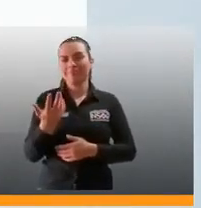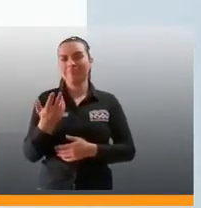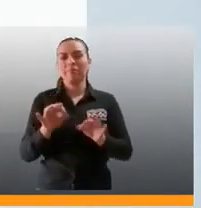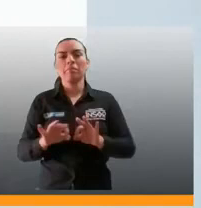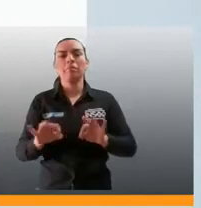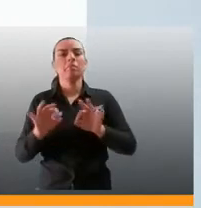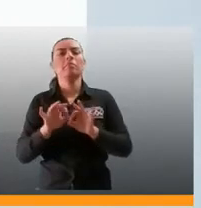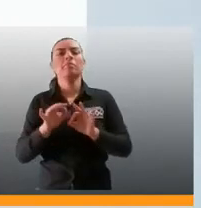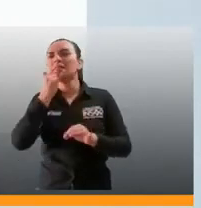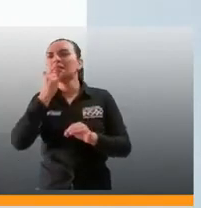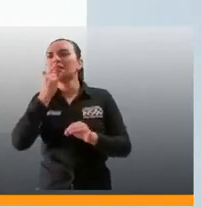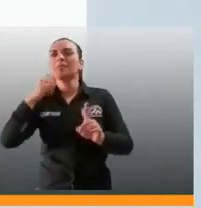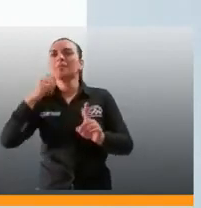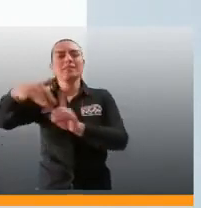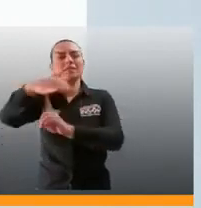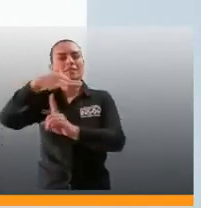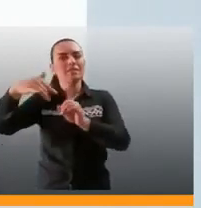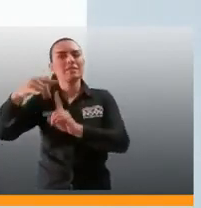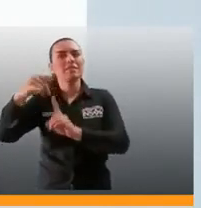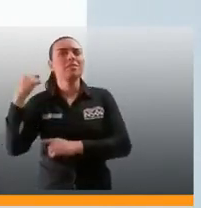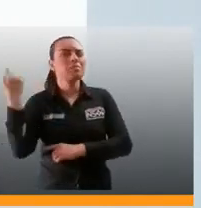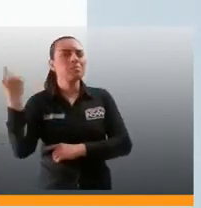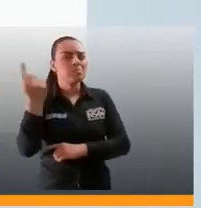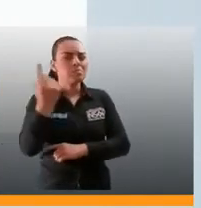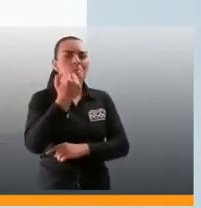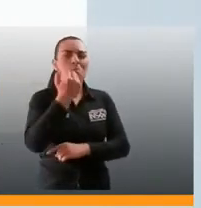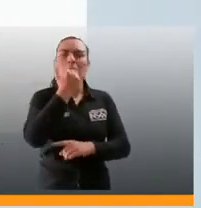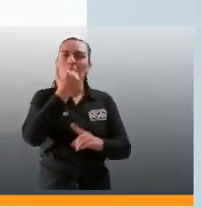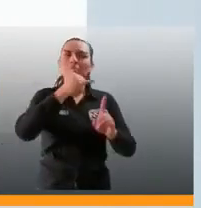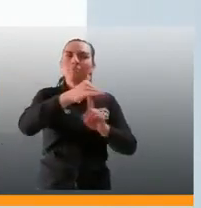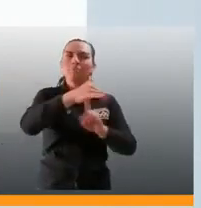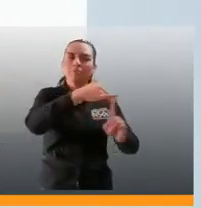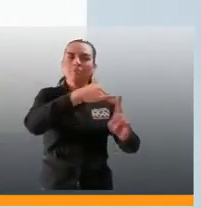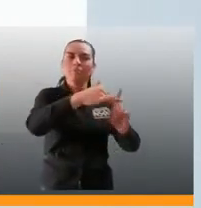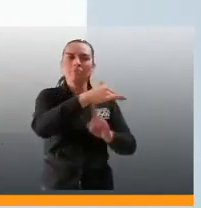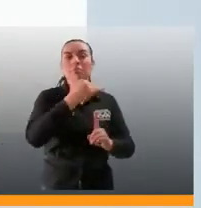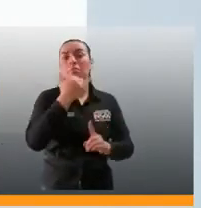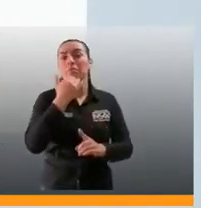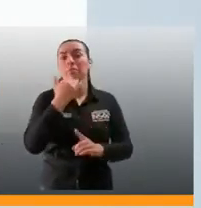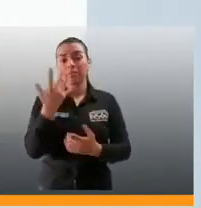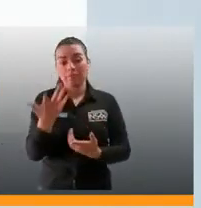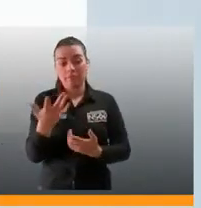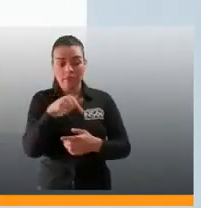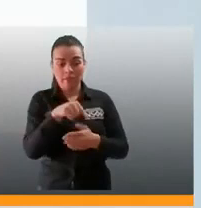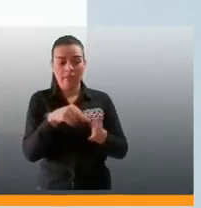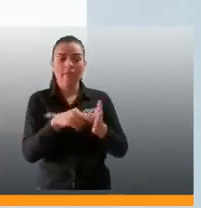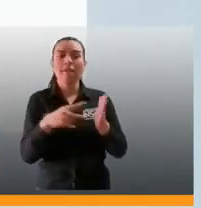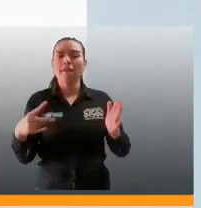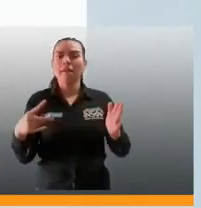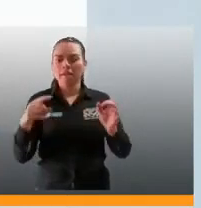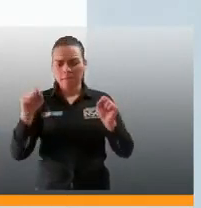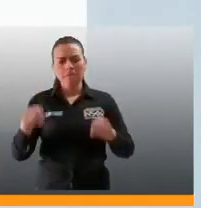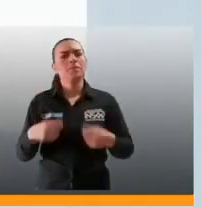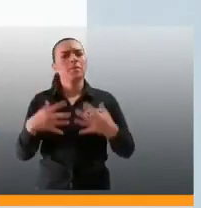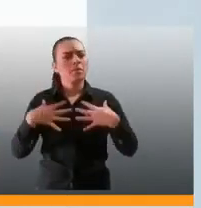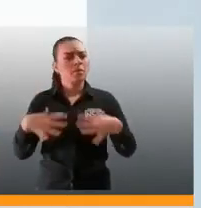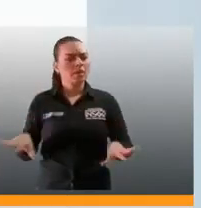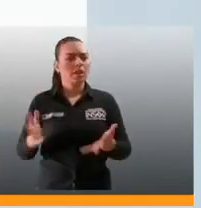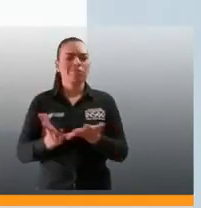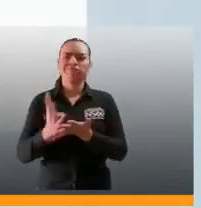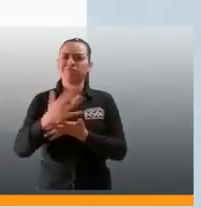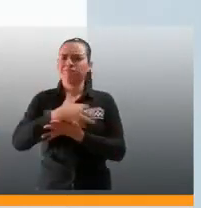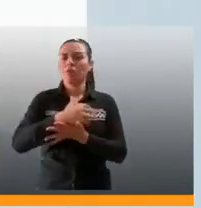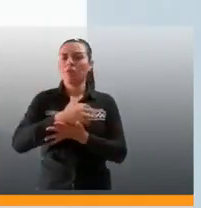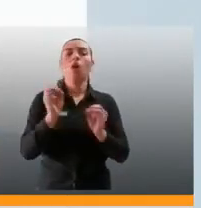contexto, tanto, pues, herramientas que... digitales que son transversales a cualquier área disciplinar, como las propias de nuestra